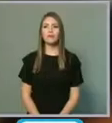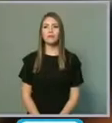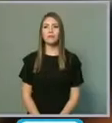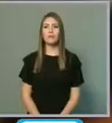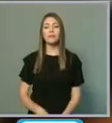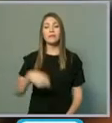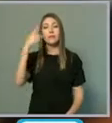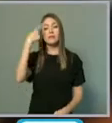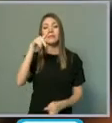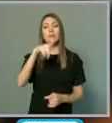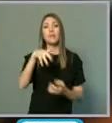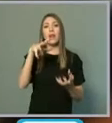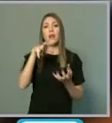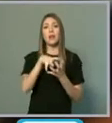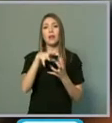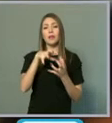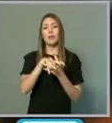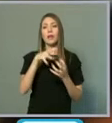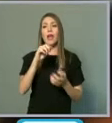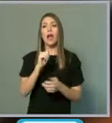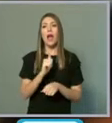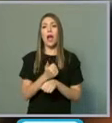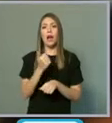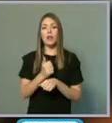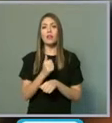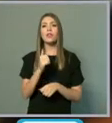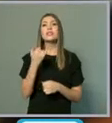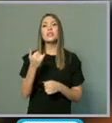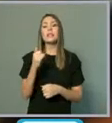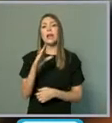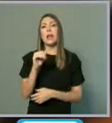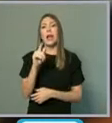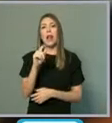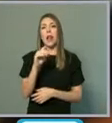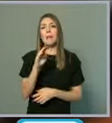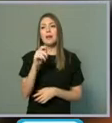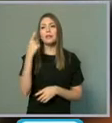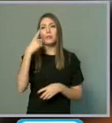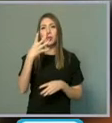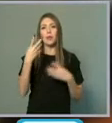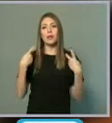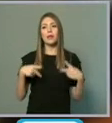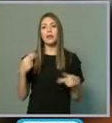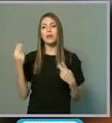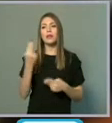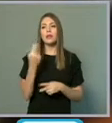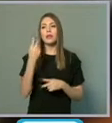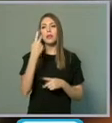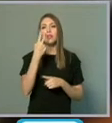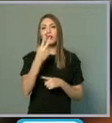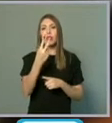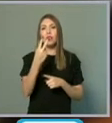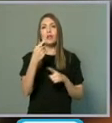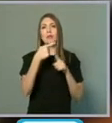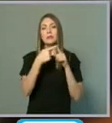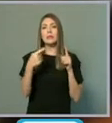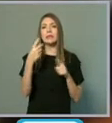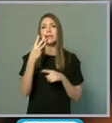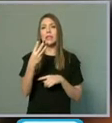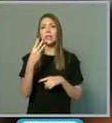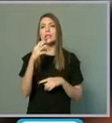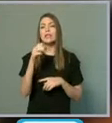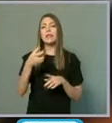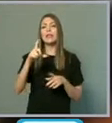Y bueno, para estas hamburguesas de arroz integral y calabaza, porción para 4 personas, vamos a necesitar 2/3 de taza de